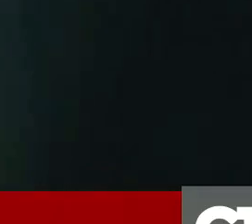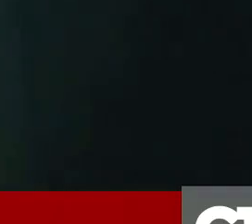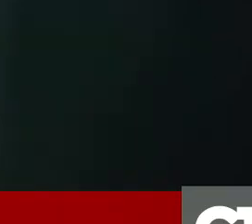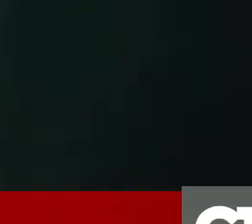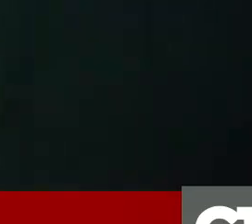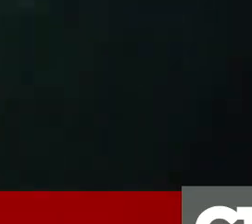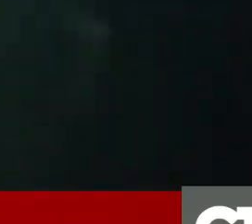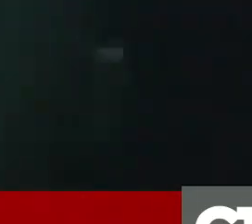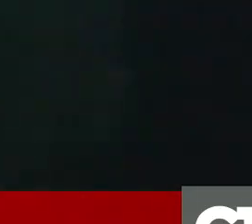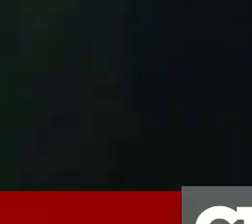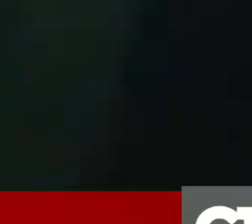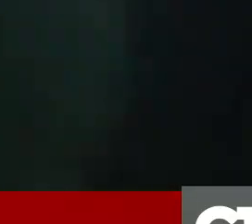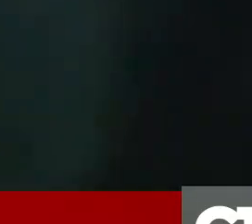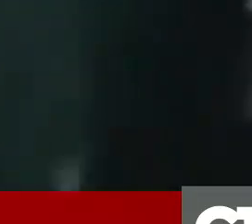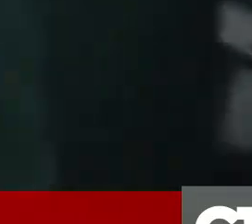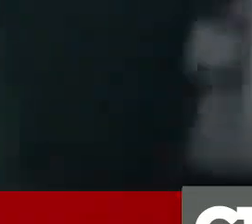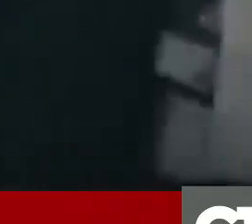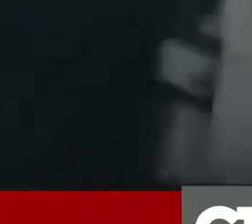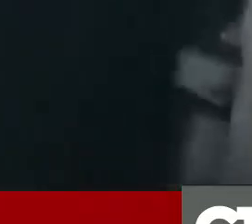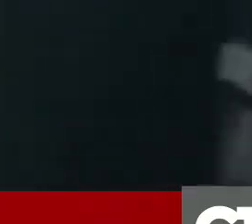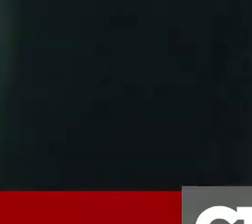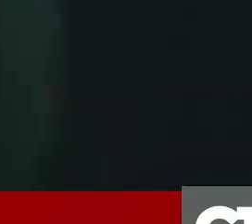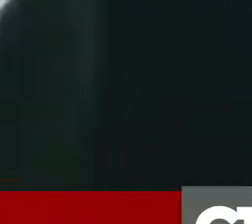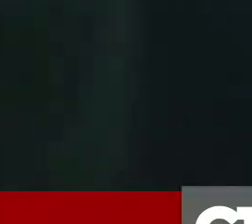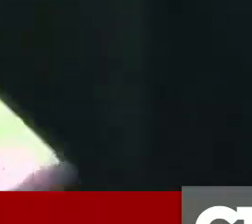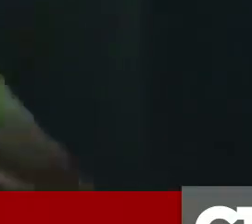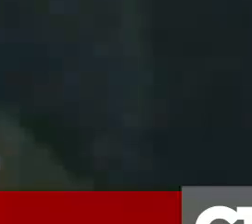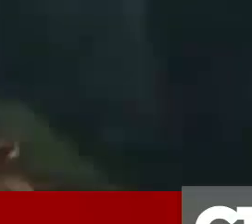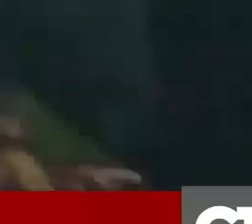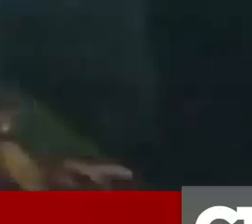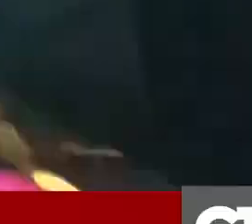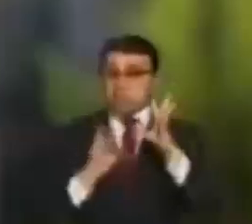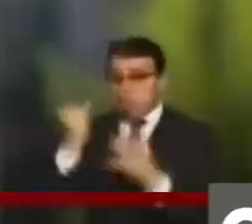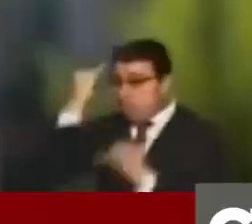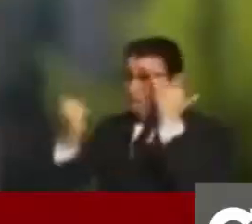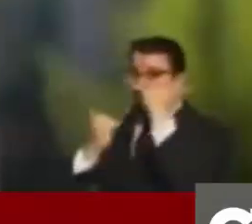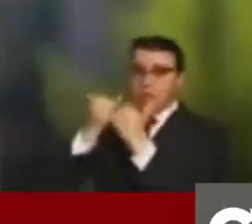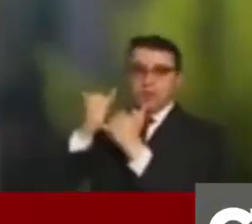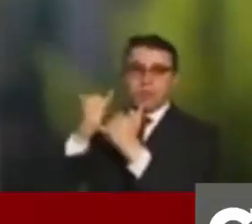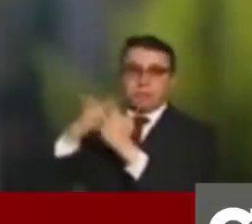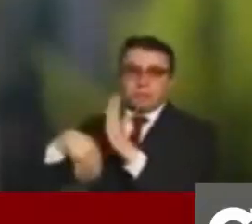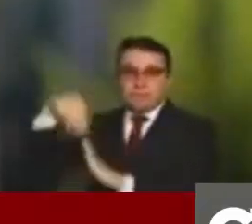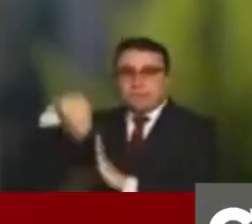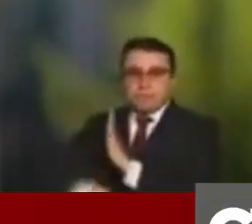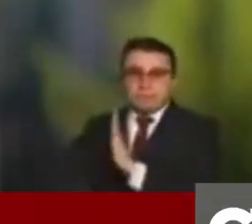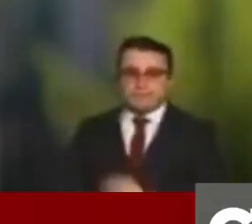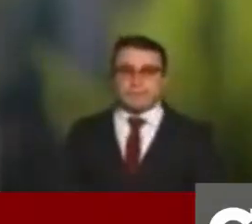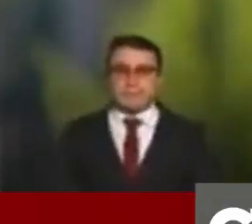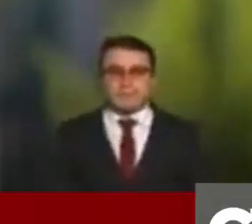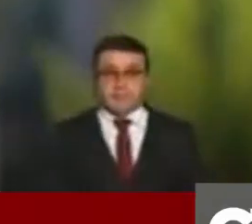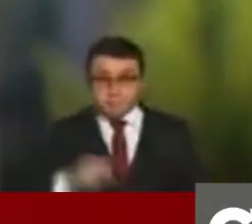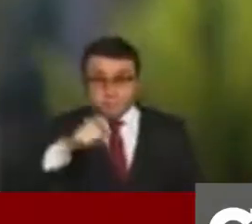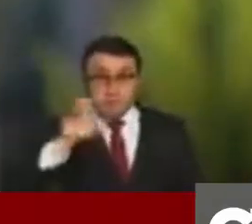hizo énfasis en la producción primaria de la economía colombiana para erradicar la pobreza hoy necesitamos producir